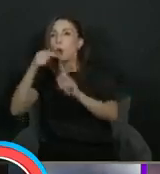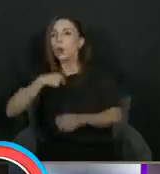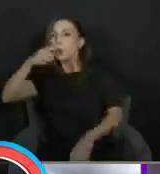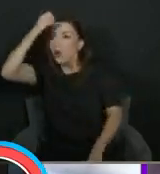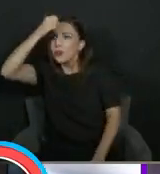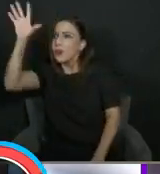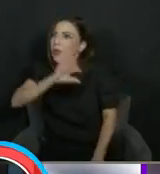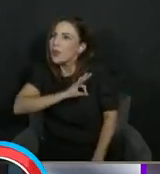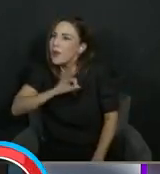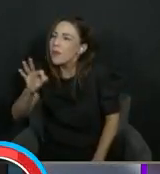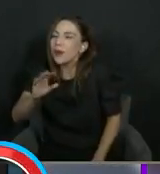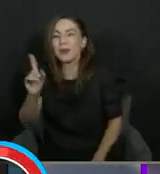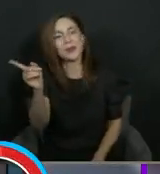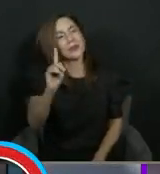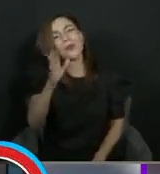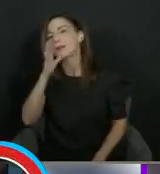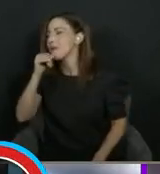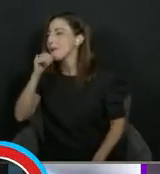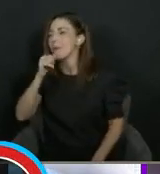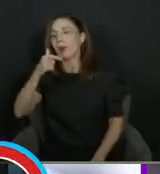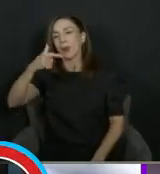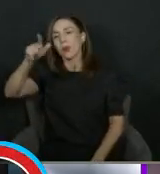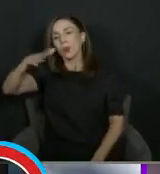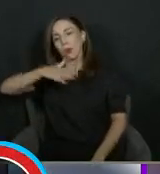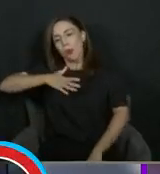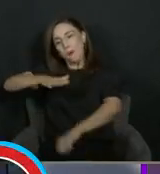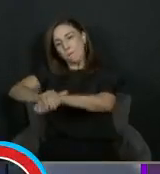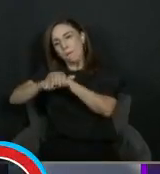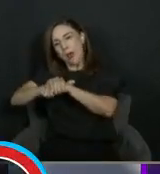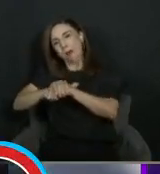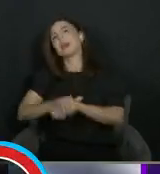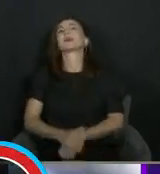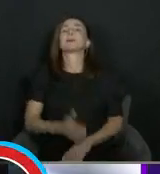como tomas la decisión de salir del superclásico